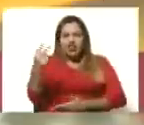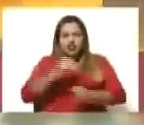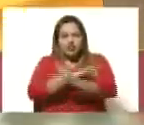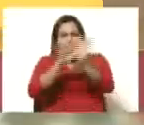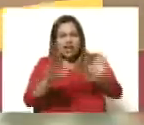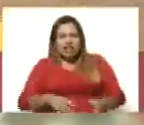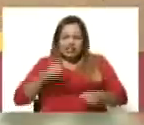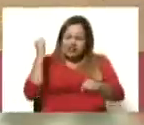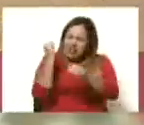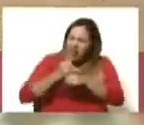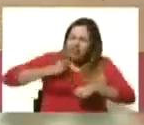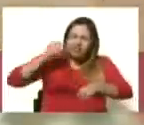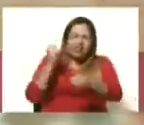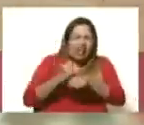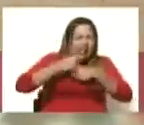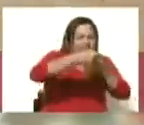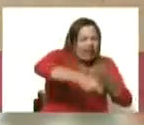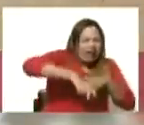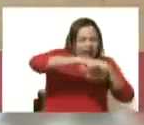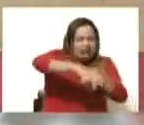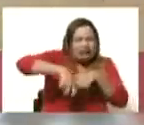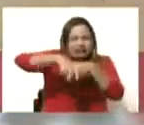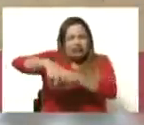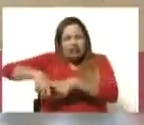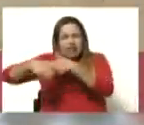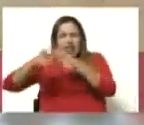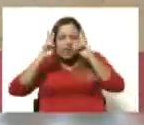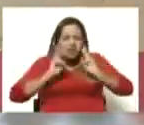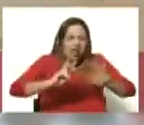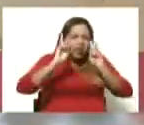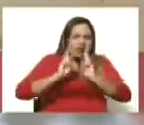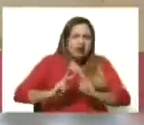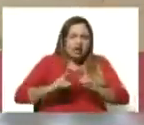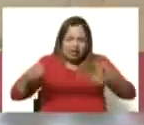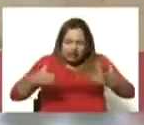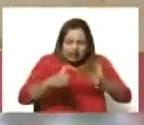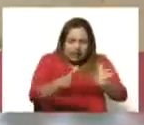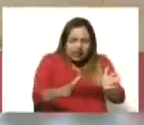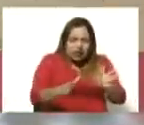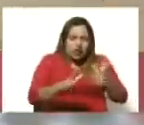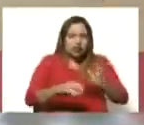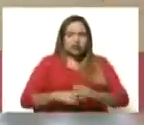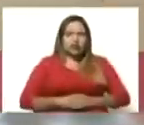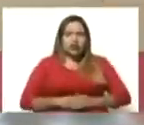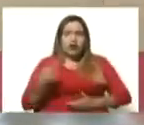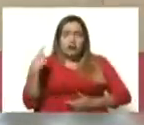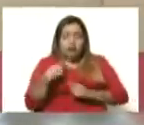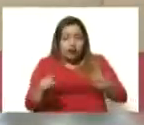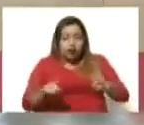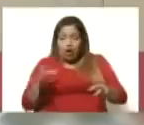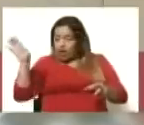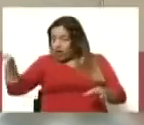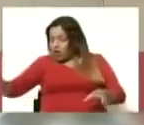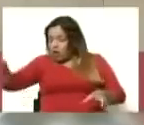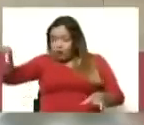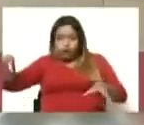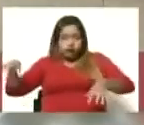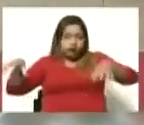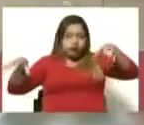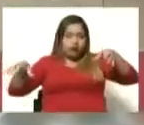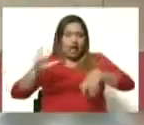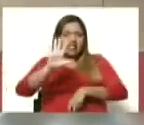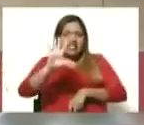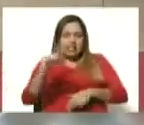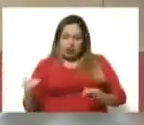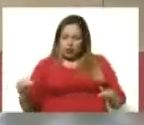trabajando, limpiando, limpiando, limpiando, limpiando. Limpiaron el caudal central, pero a los lados hay montañas de 5